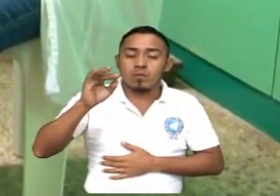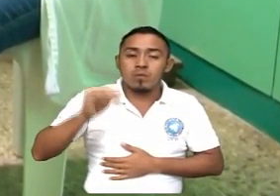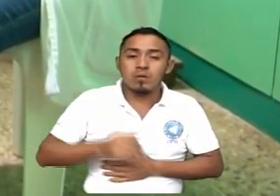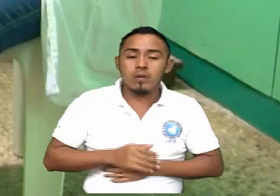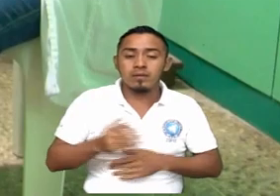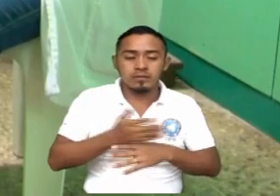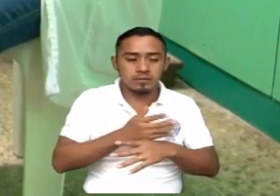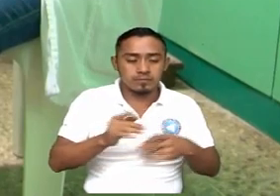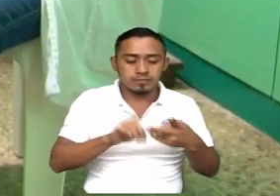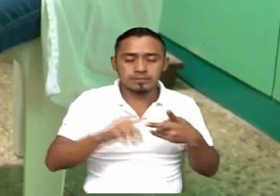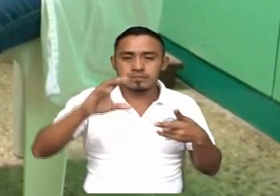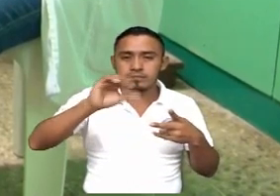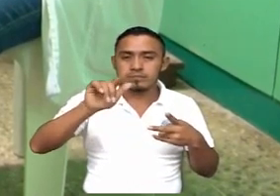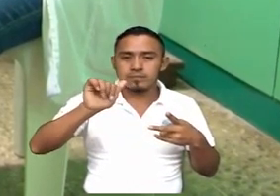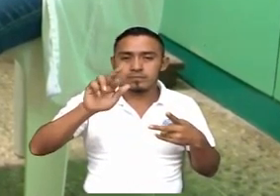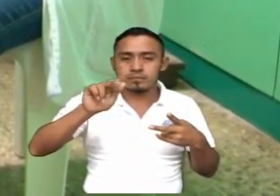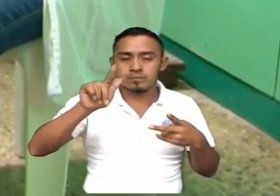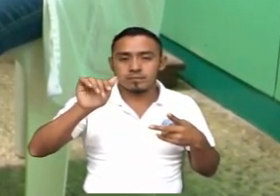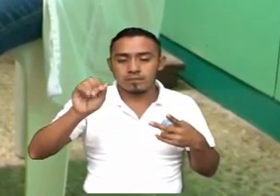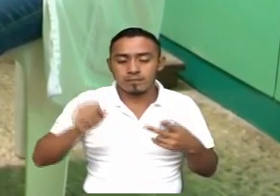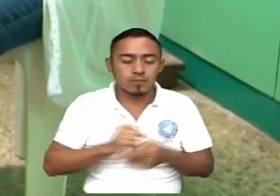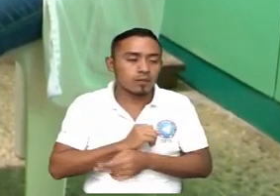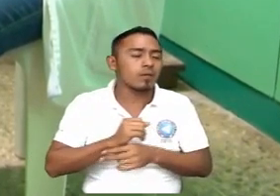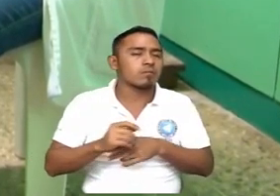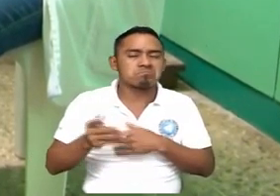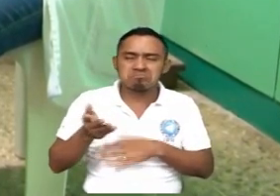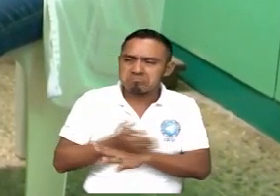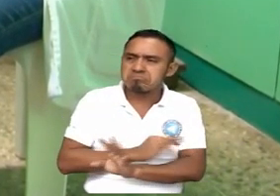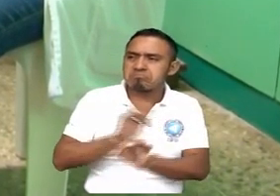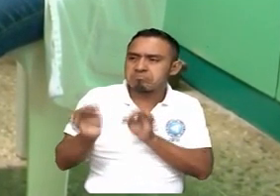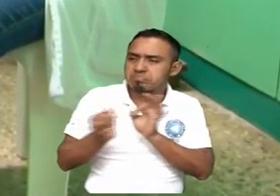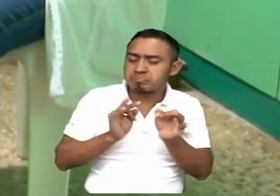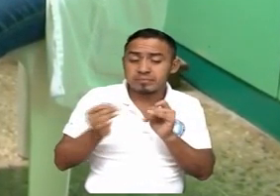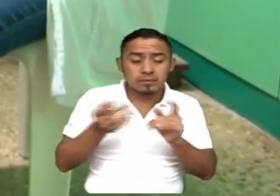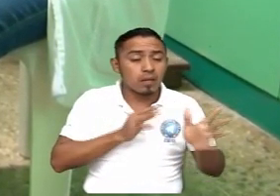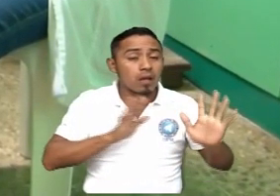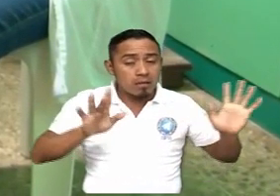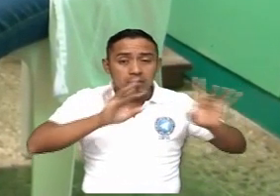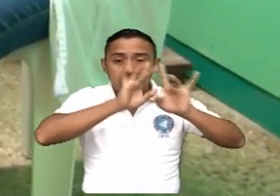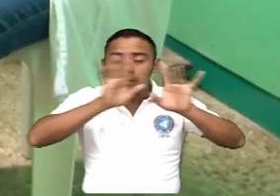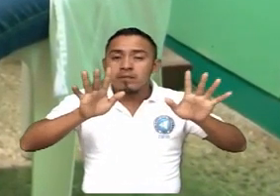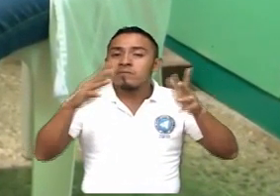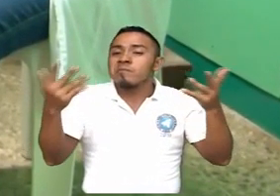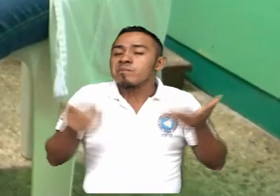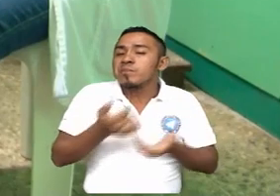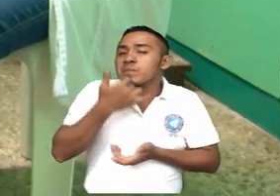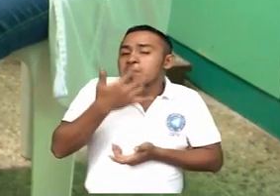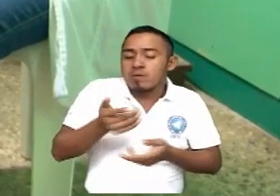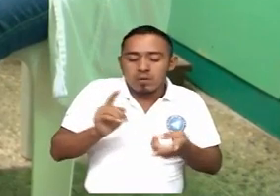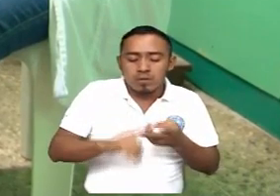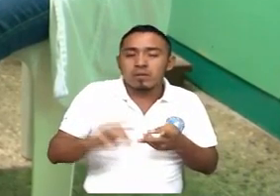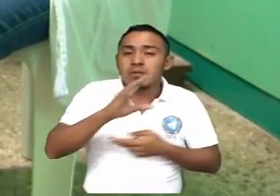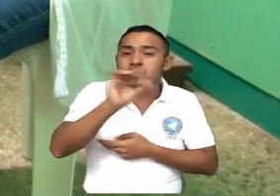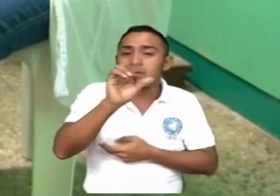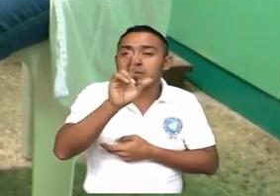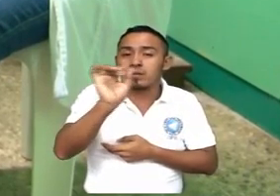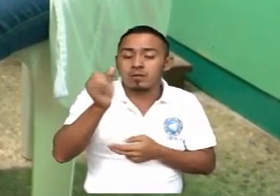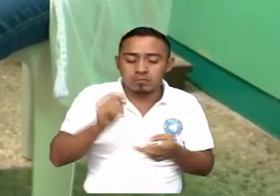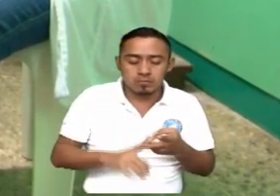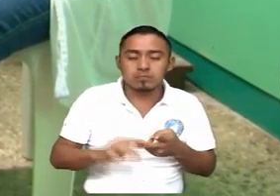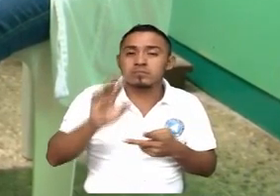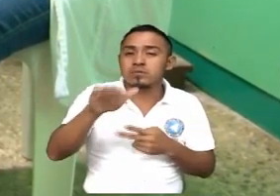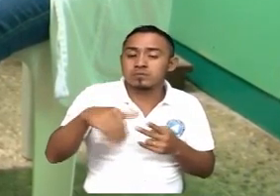Al inicio del programa ya la doctora nos hablaba sobre el glaucoma, cómo se origina, cuál es su